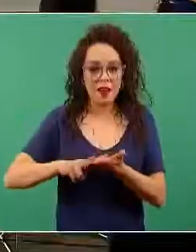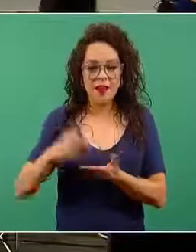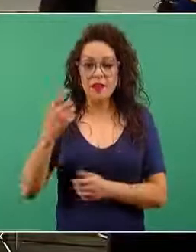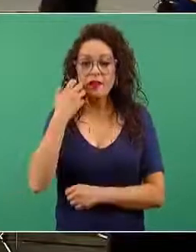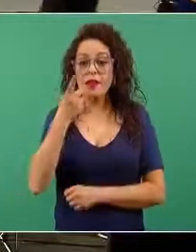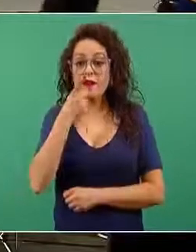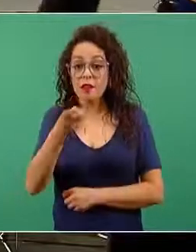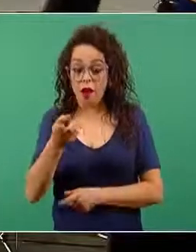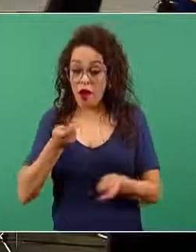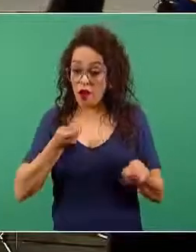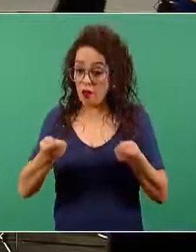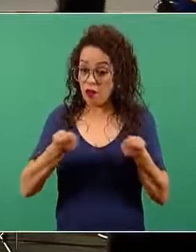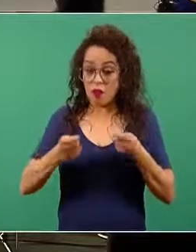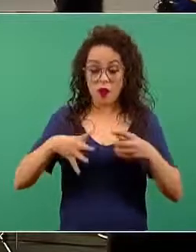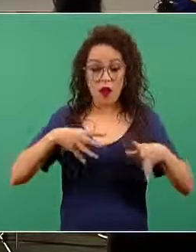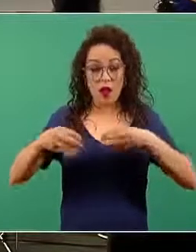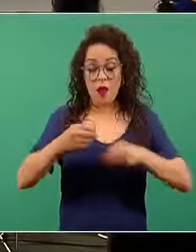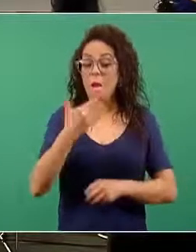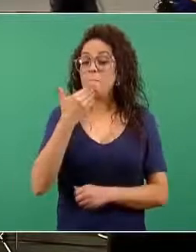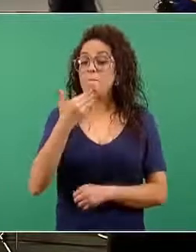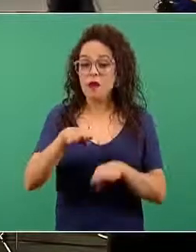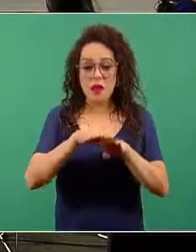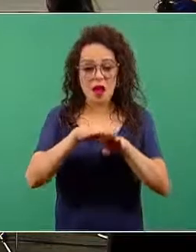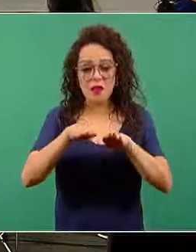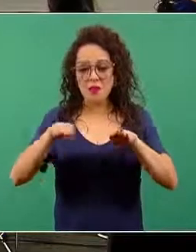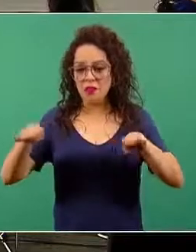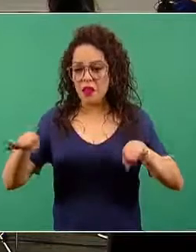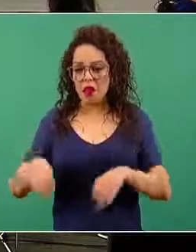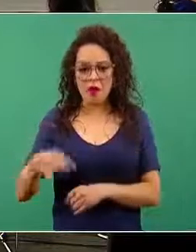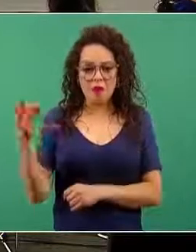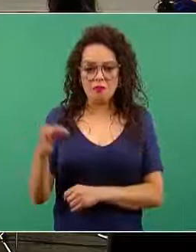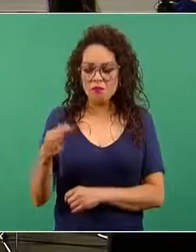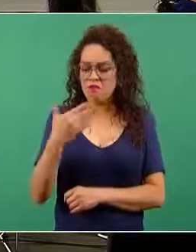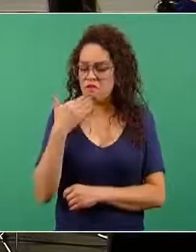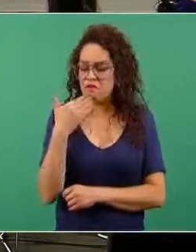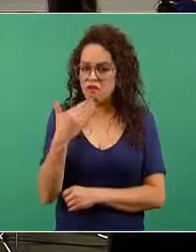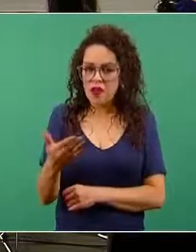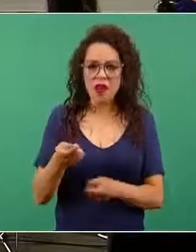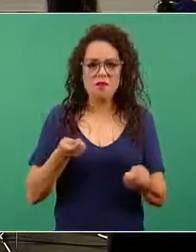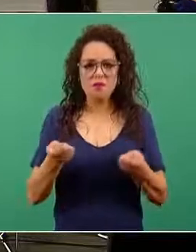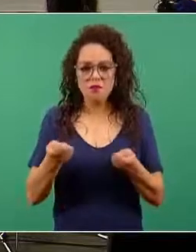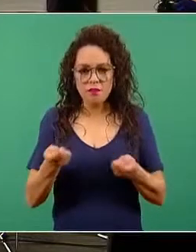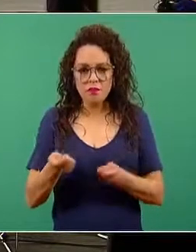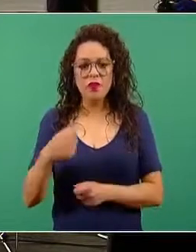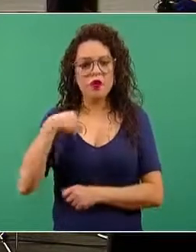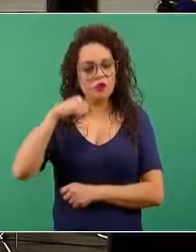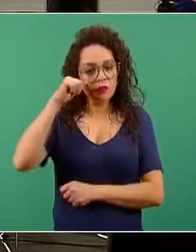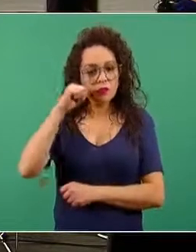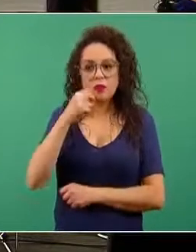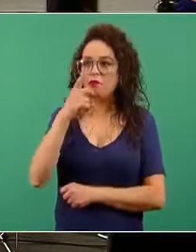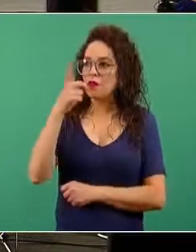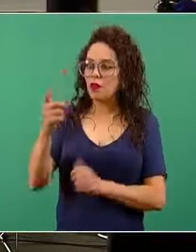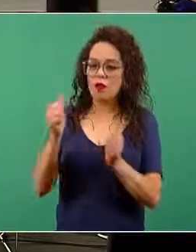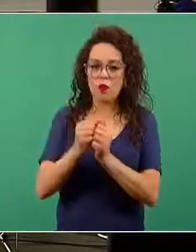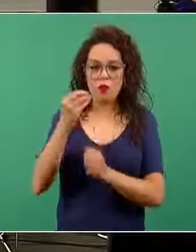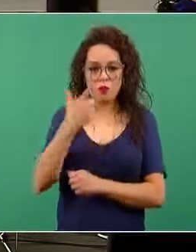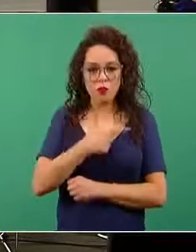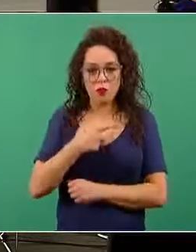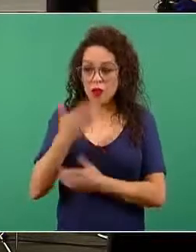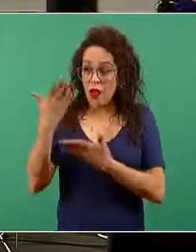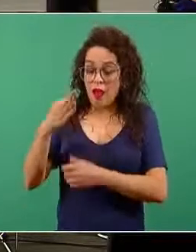control epidémico muy estable, muy consistente, y siempre que lo decimos, con mucho gusto felicitamos al